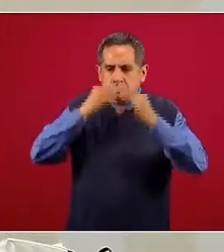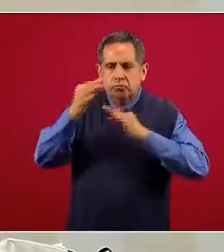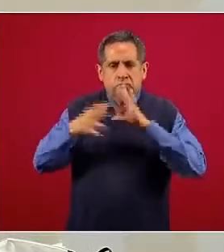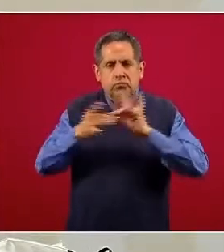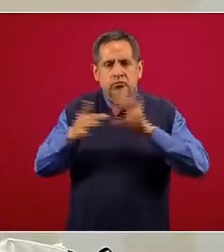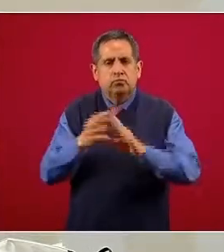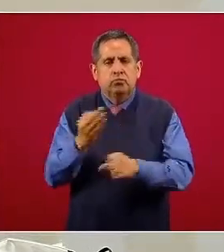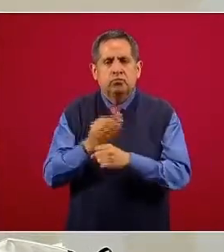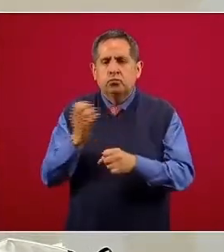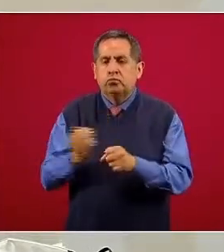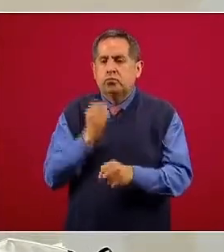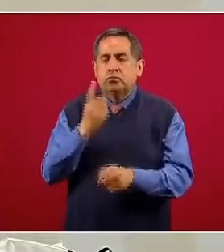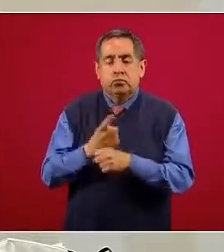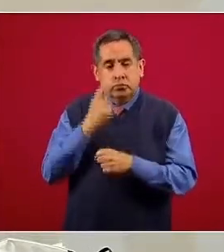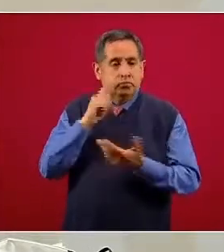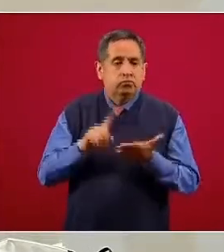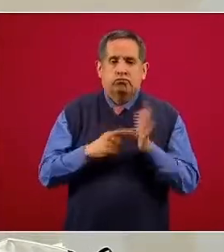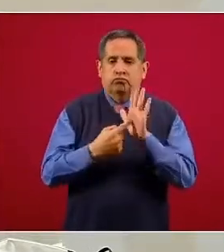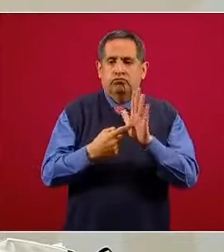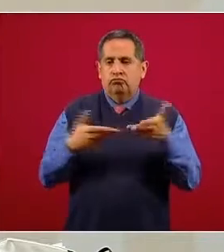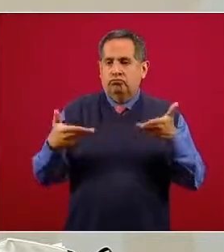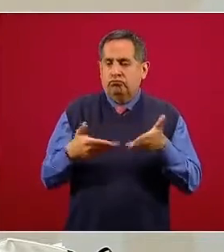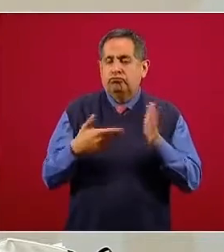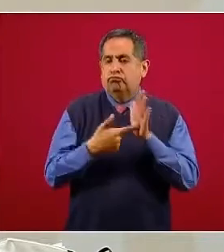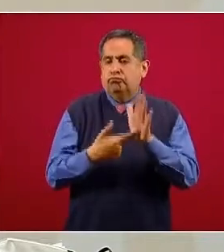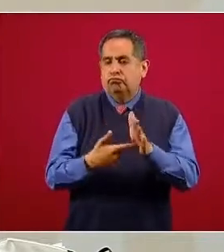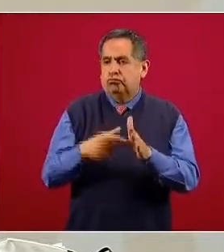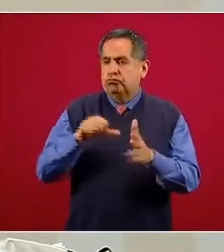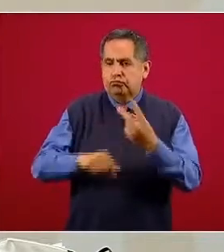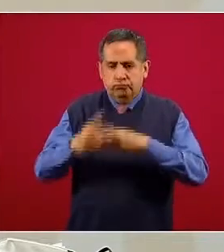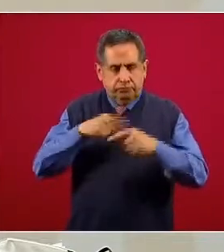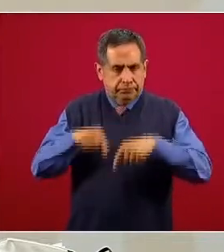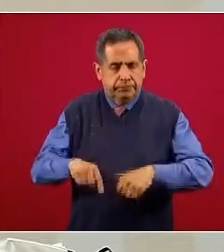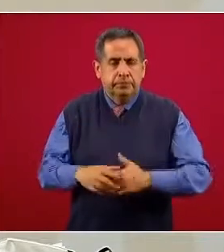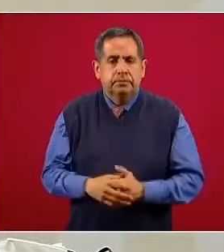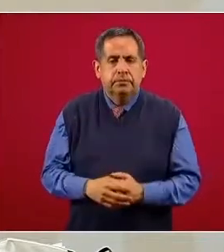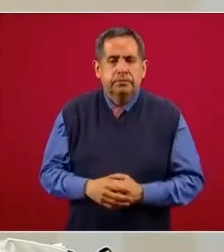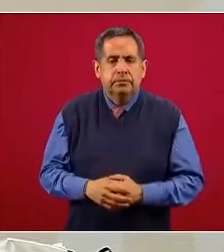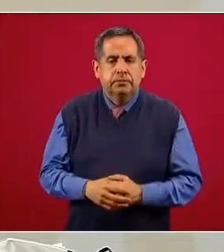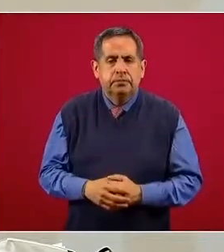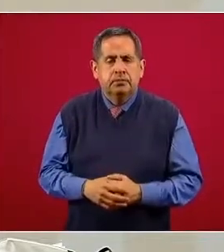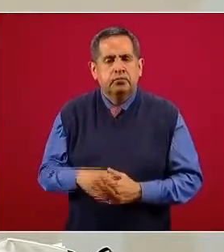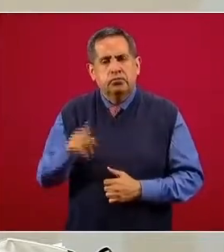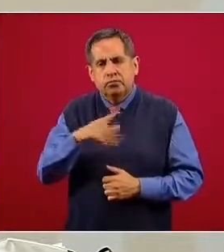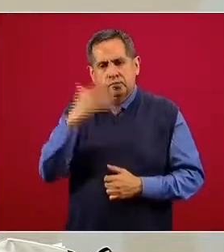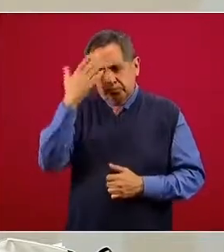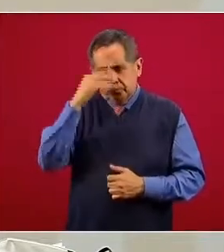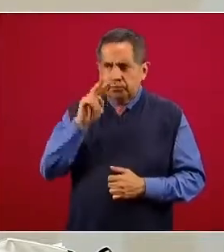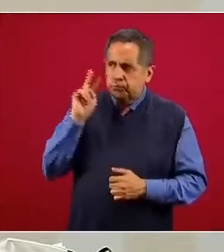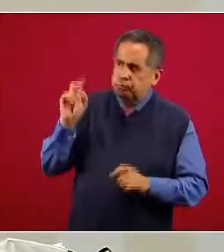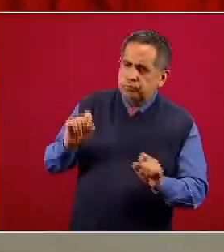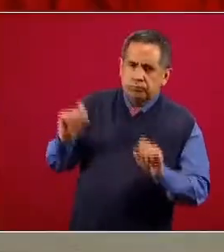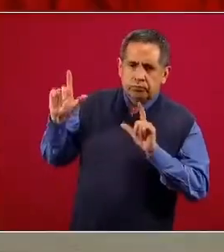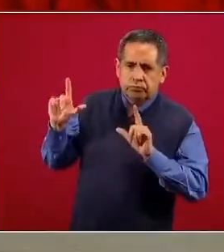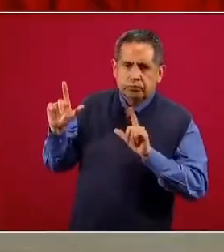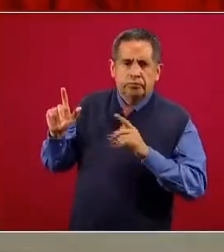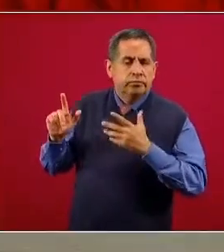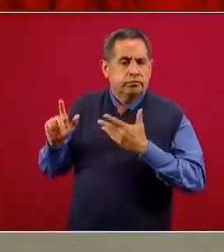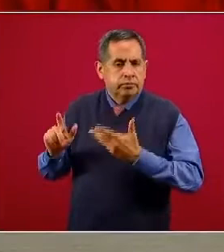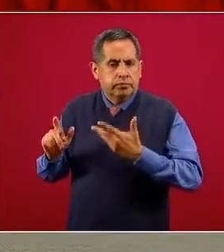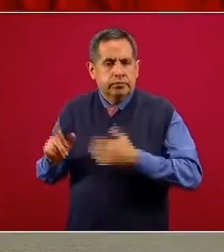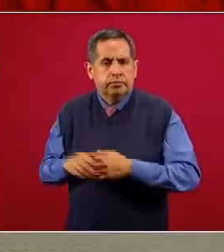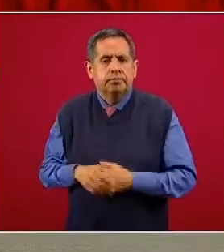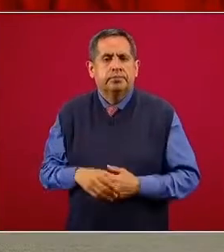oportunidad de presentarme con ustedes el día de hoy. Como pueden ver ustedes en la presentación,